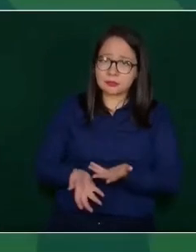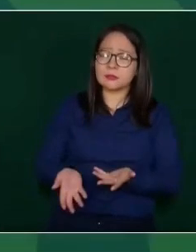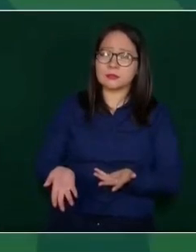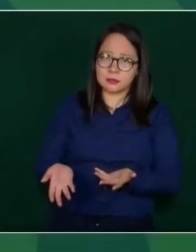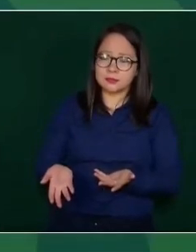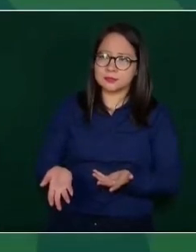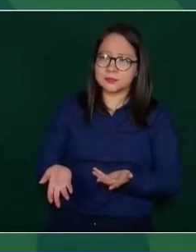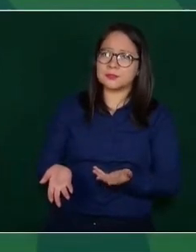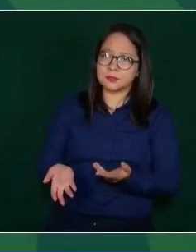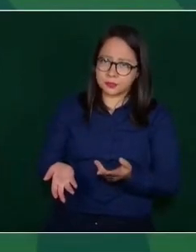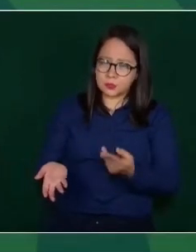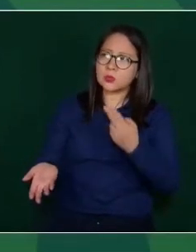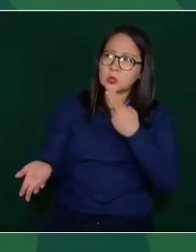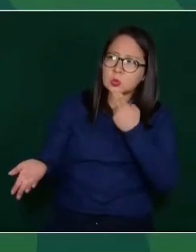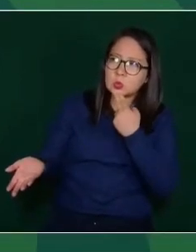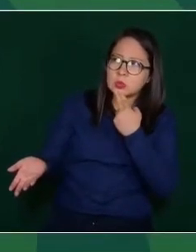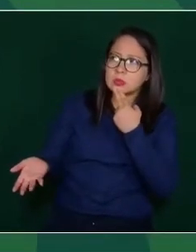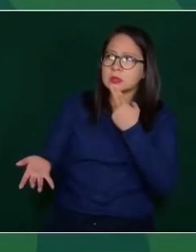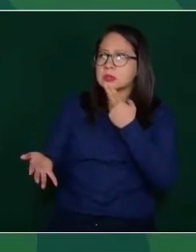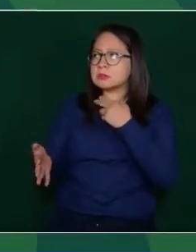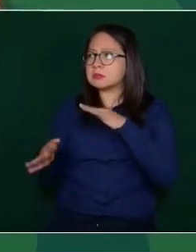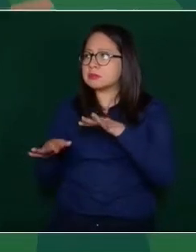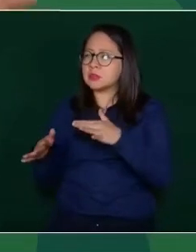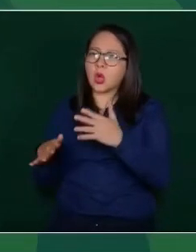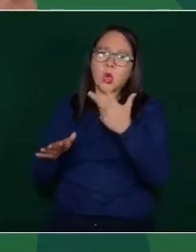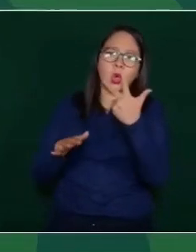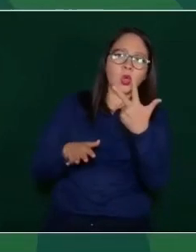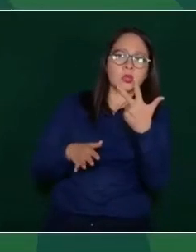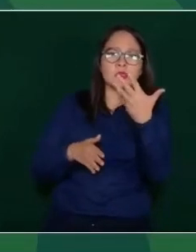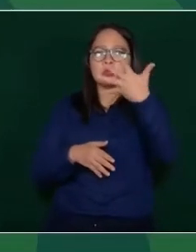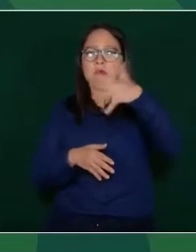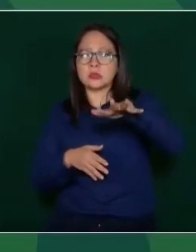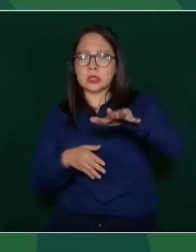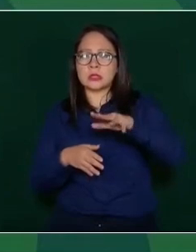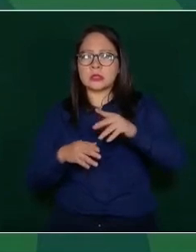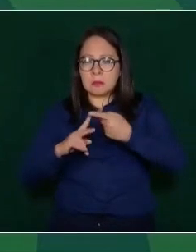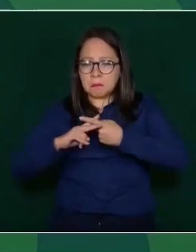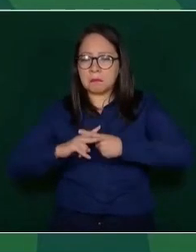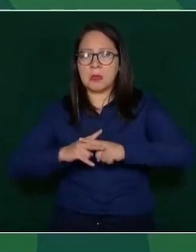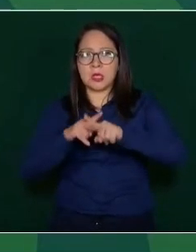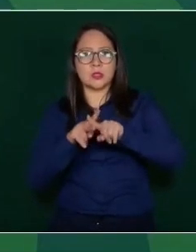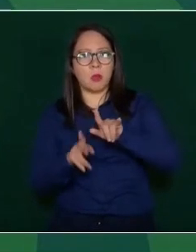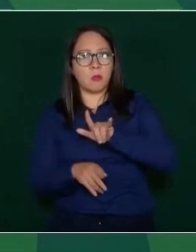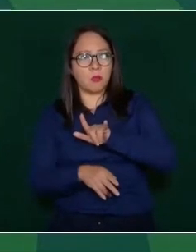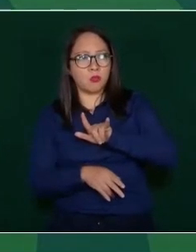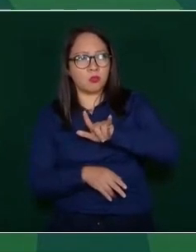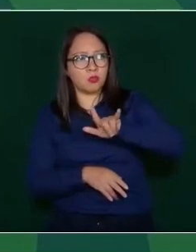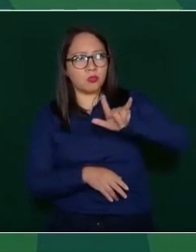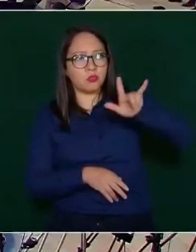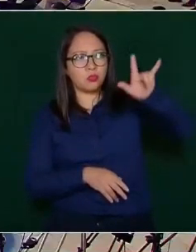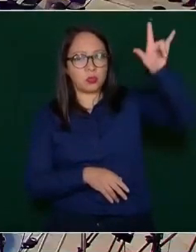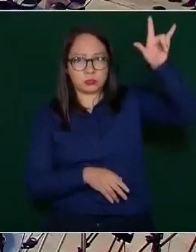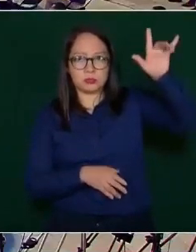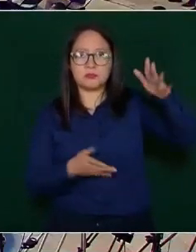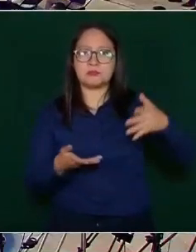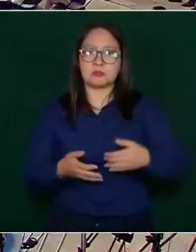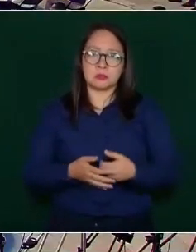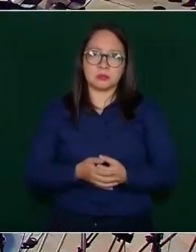Y tiene como 8 o 10 vuelos los que iniciaron Y claro que el vuelo